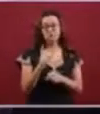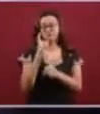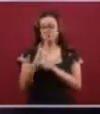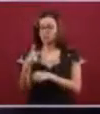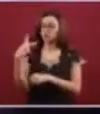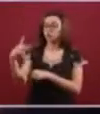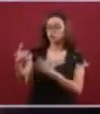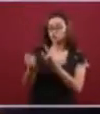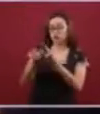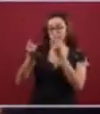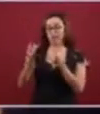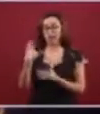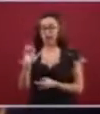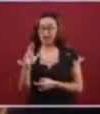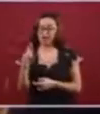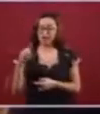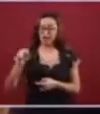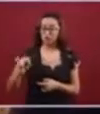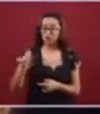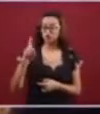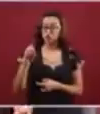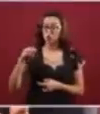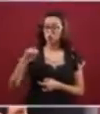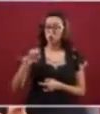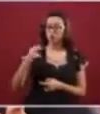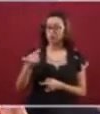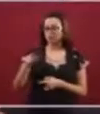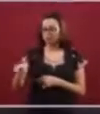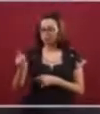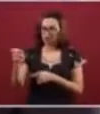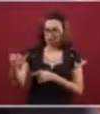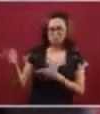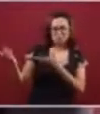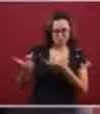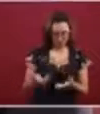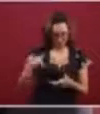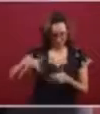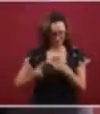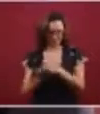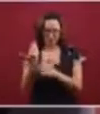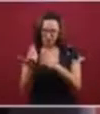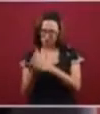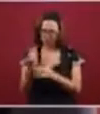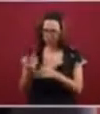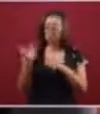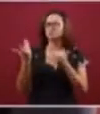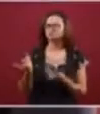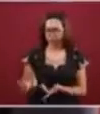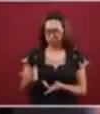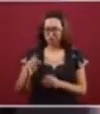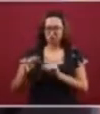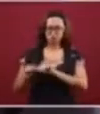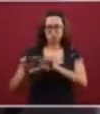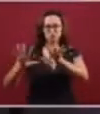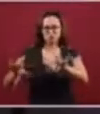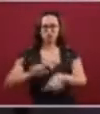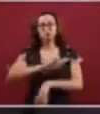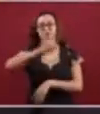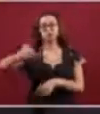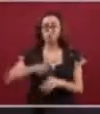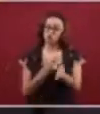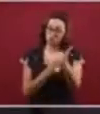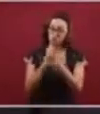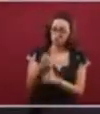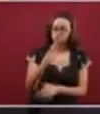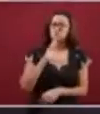Carlos Domínguez porque él estuvo en la mañanera y lo publicamos. Después le dimos un derecho de réplica a continuación, derecho de réplica